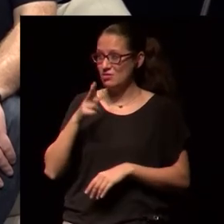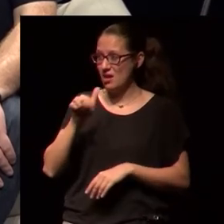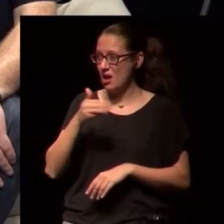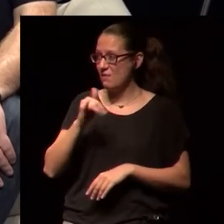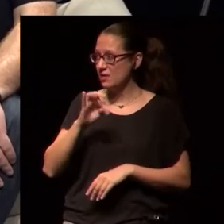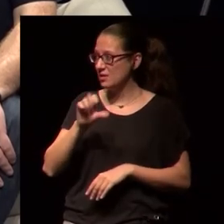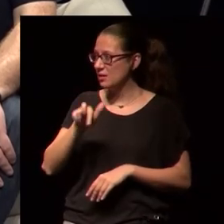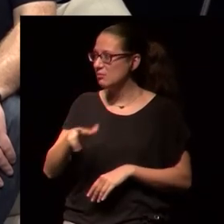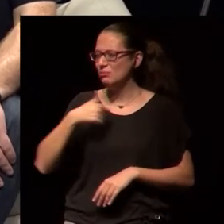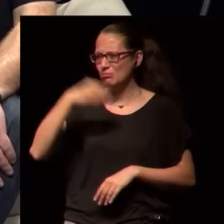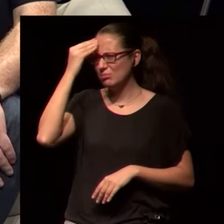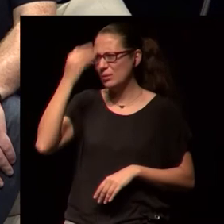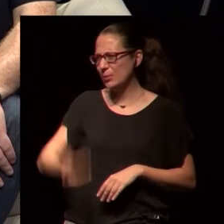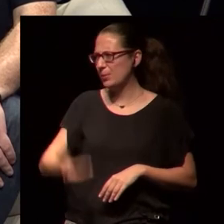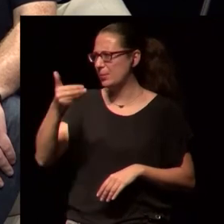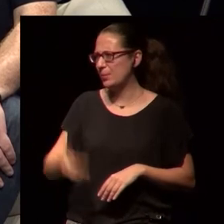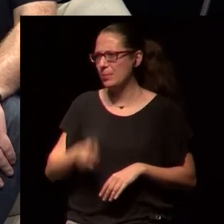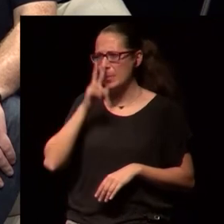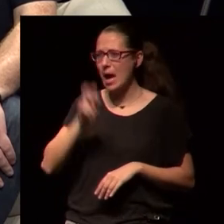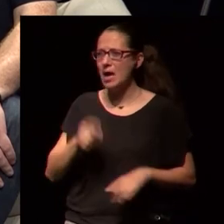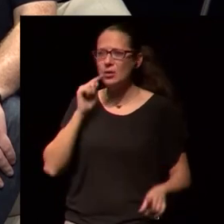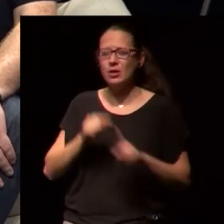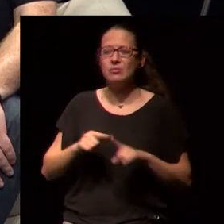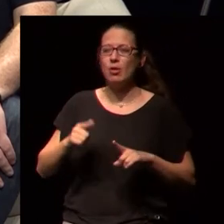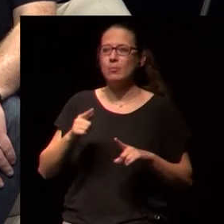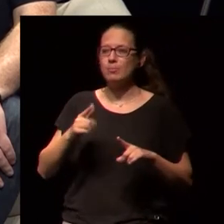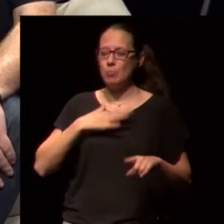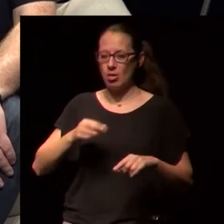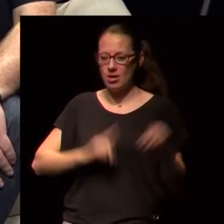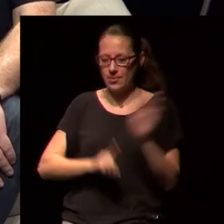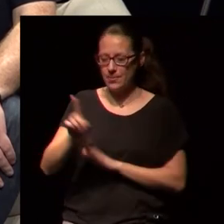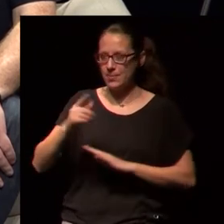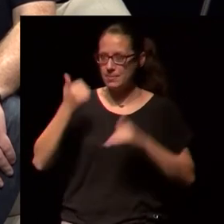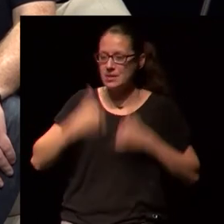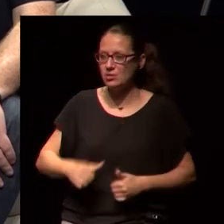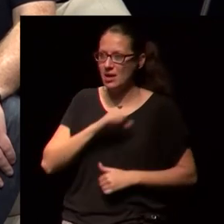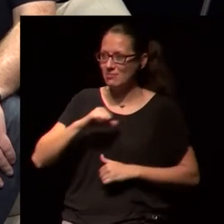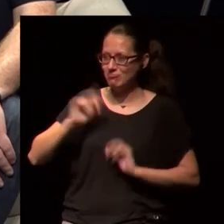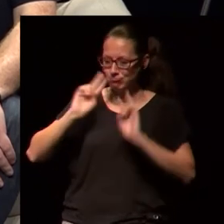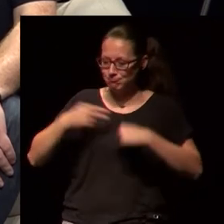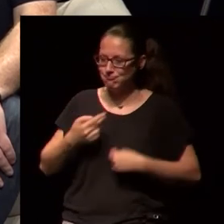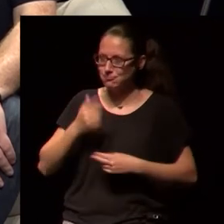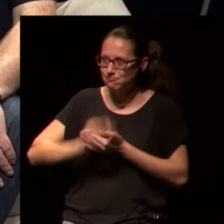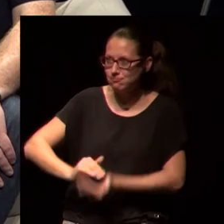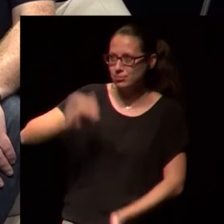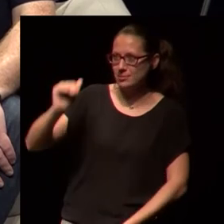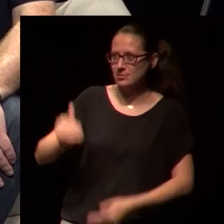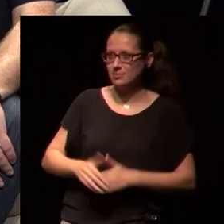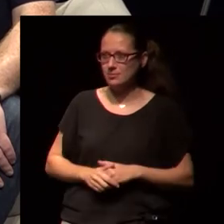es imprescindible para ese cultivo personal, para ese crecimiento personal.